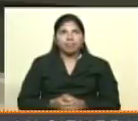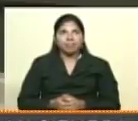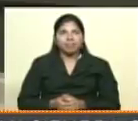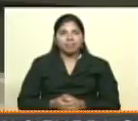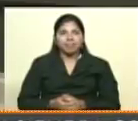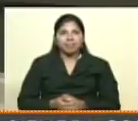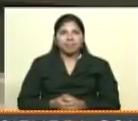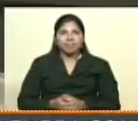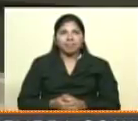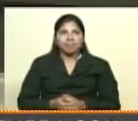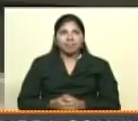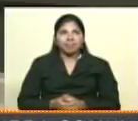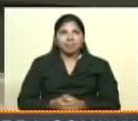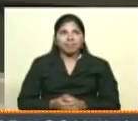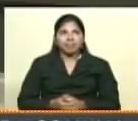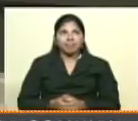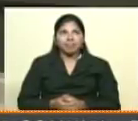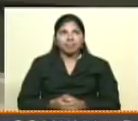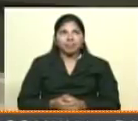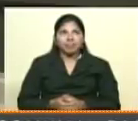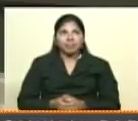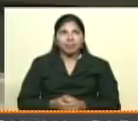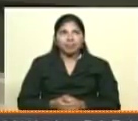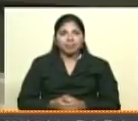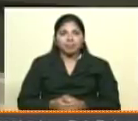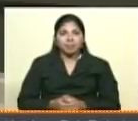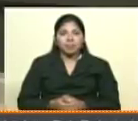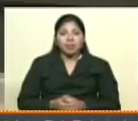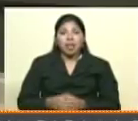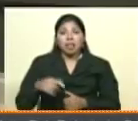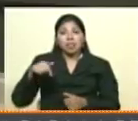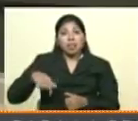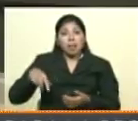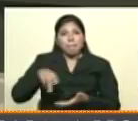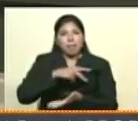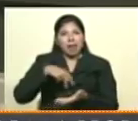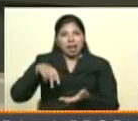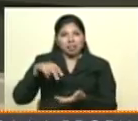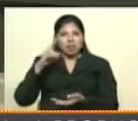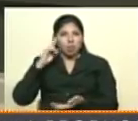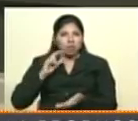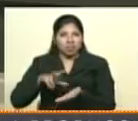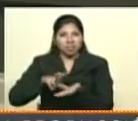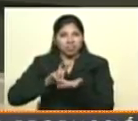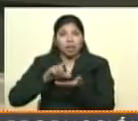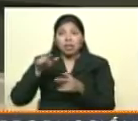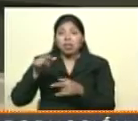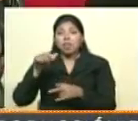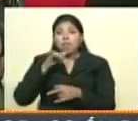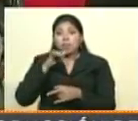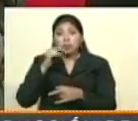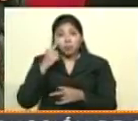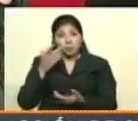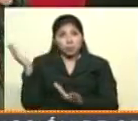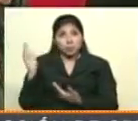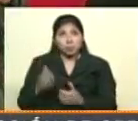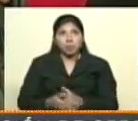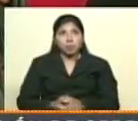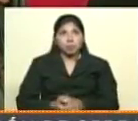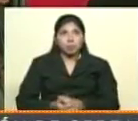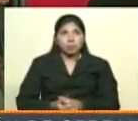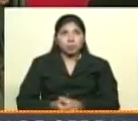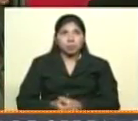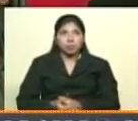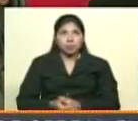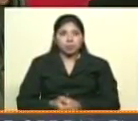Bien, información que nos tiene Gregoria. A esta hora nos vamos a la Plaza Bolívar, aquí en Caracas. Allí se desarrolla información importante para ustedes. Adelante.